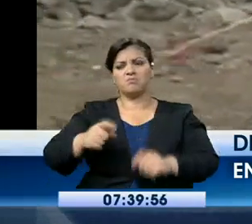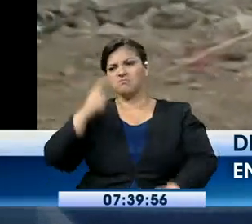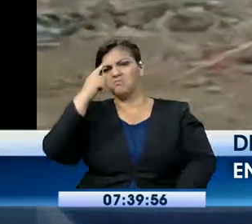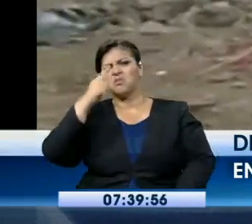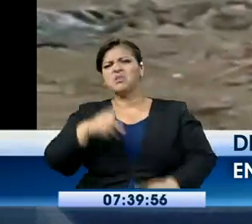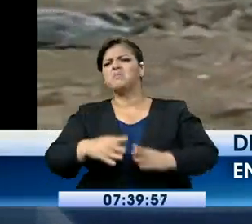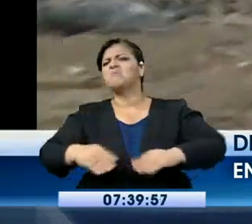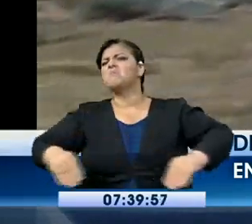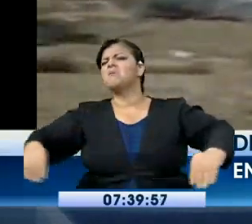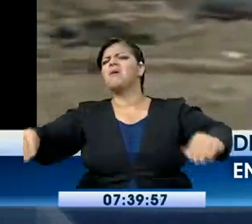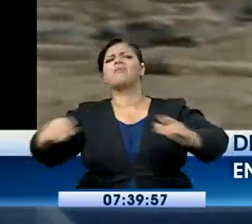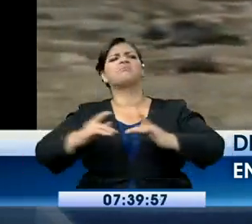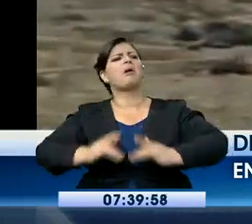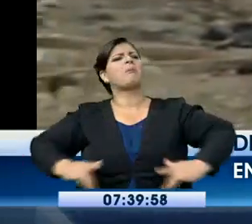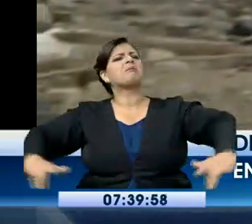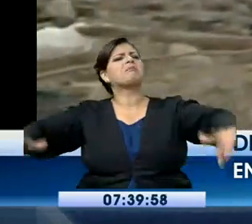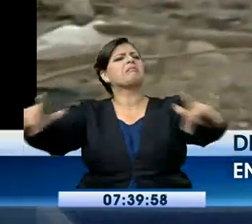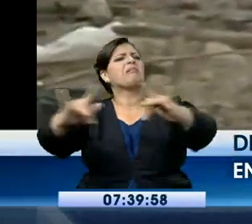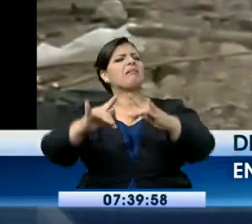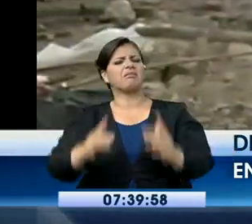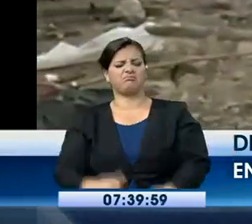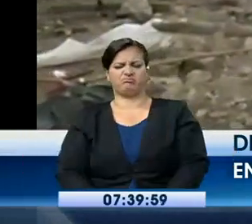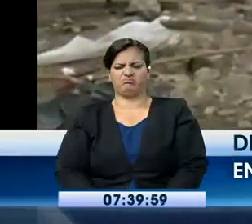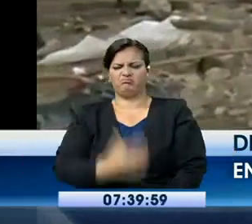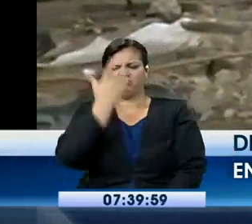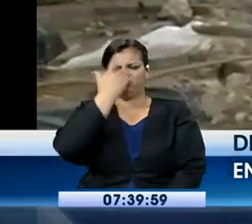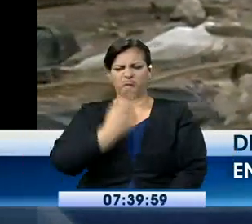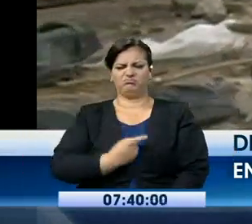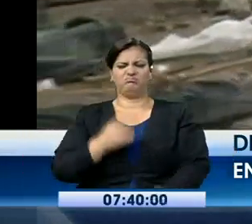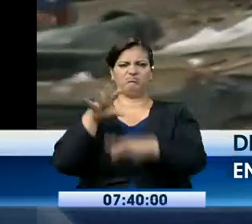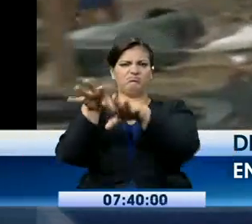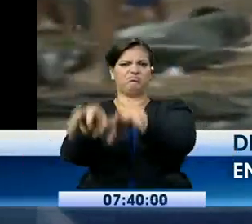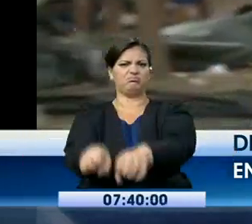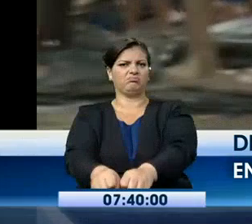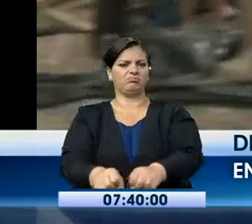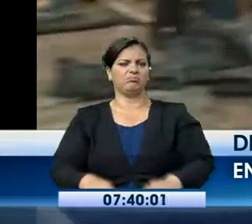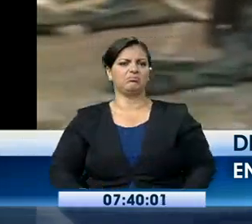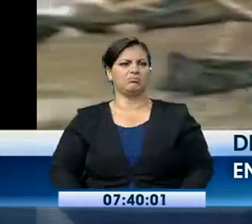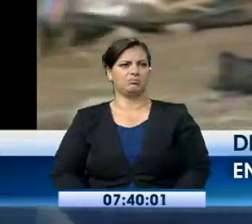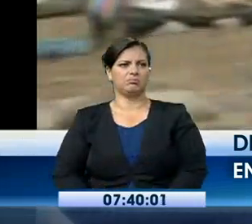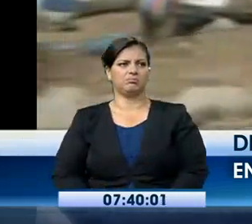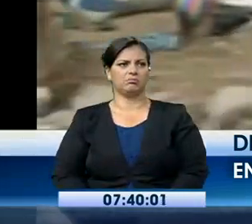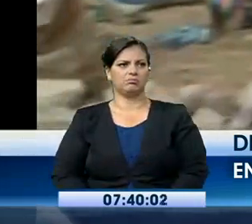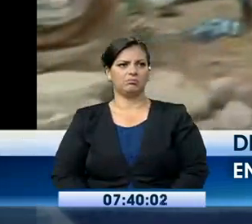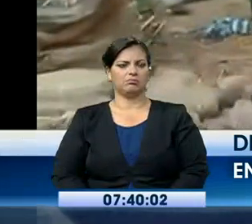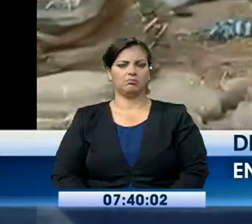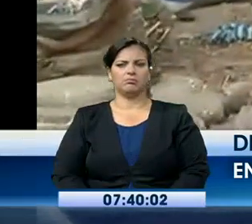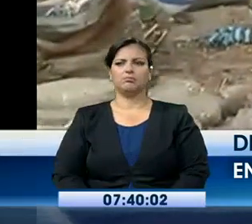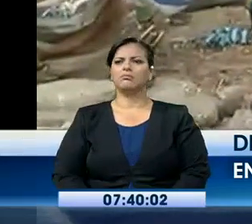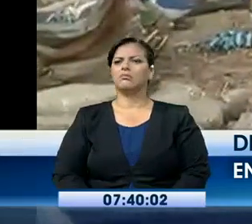más. ¿Y cuántas personas estaban aquí viviendo porque les pidieron que vengan a cuidar? No había mucho,